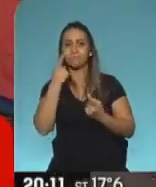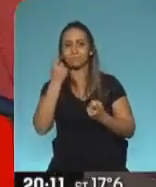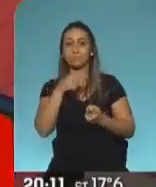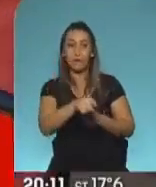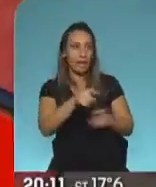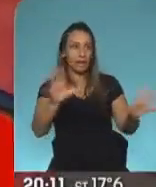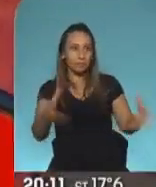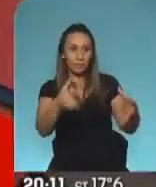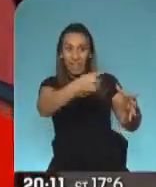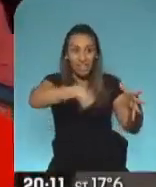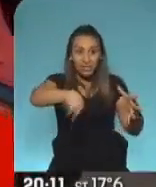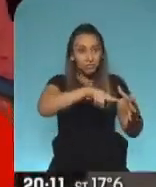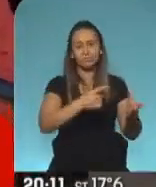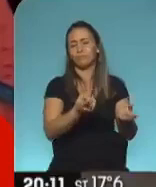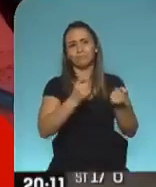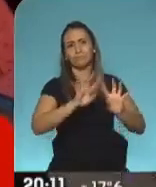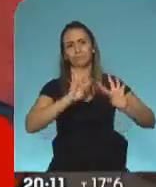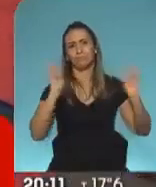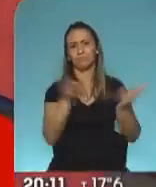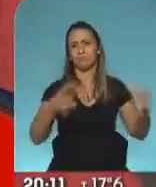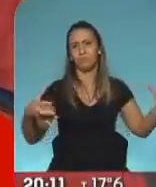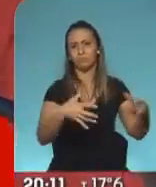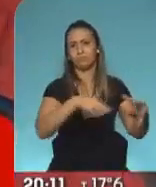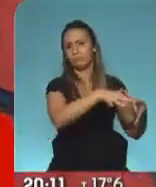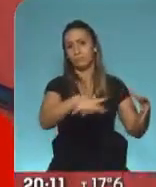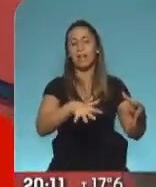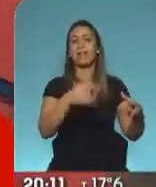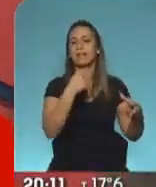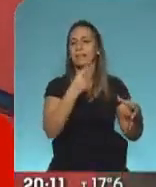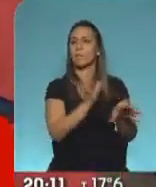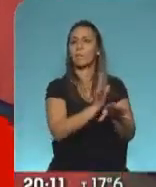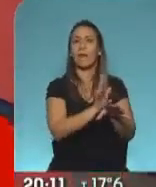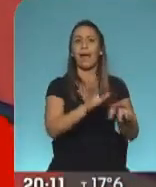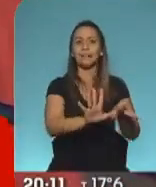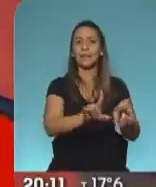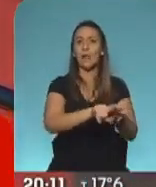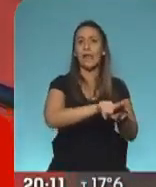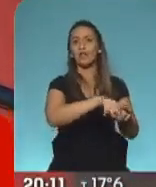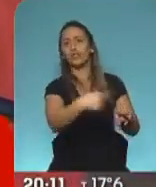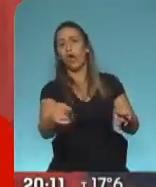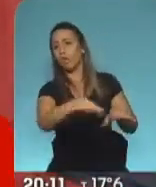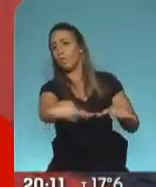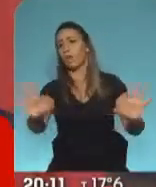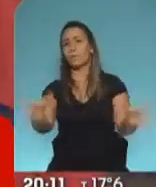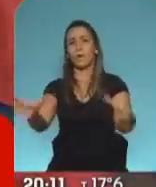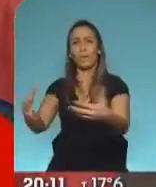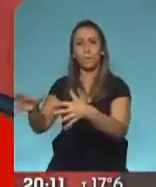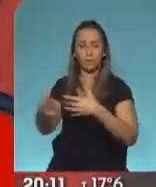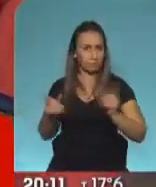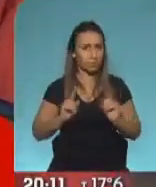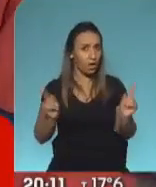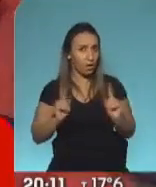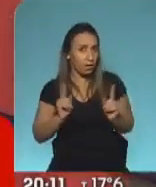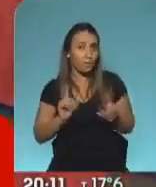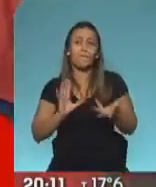tratamiento. ¿Esto quiere decir que este tratamiento se va a replicar en todos lados? No, cada paciente necesita un tratamiento totalmente distinto de